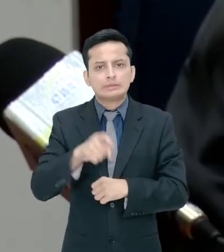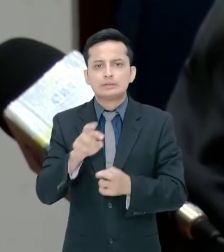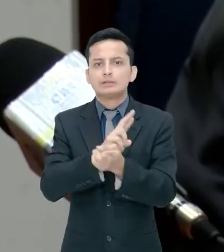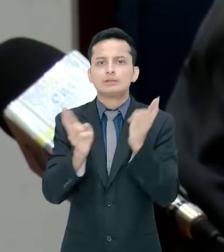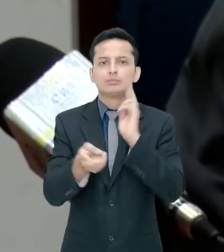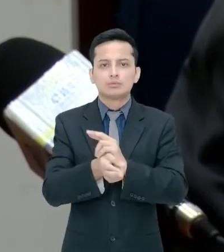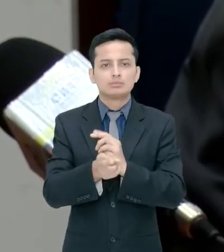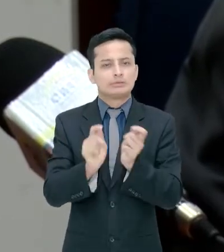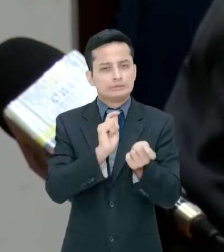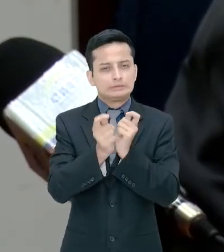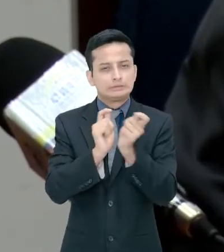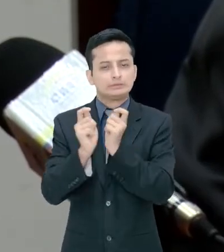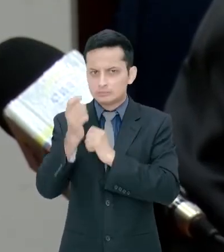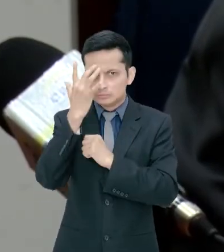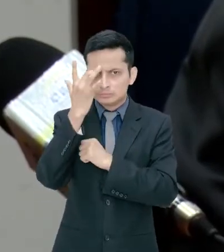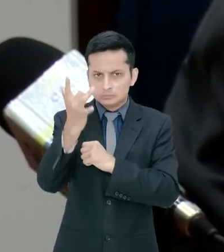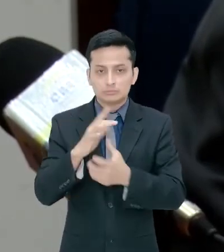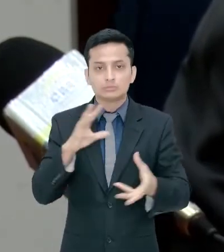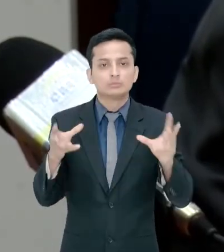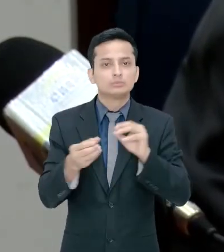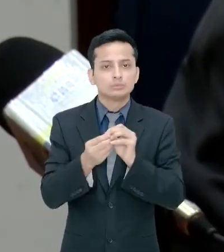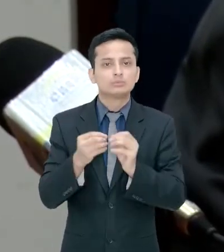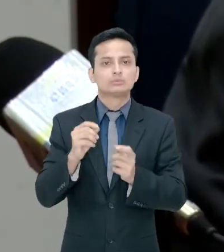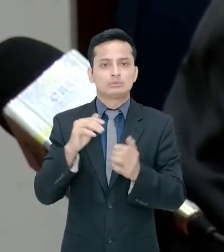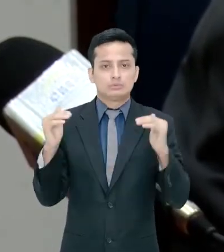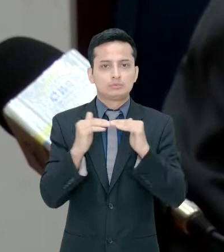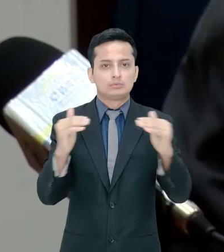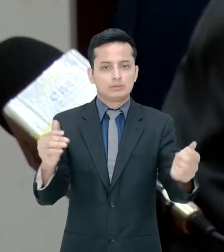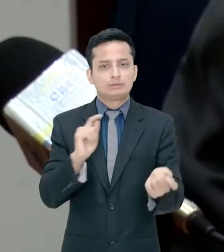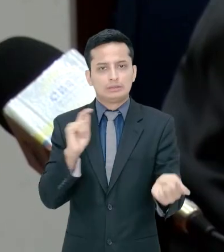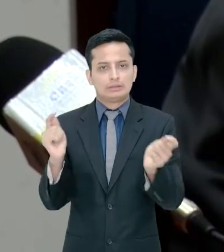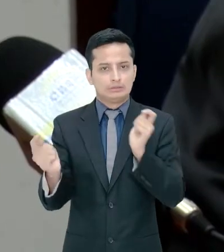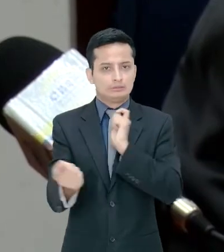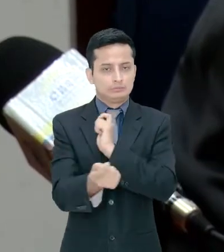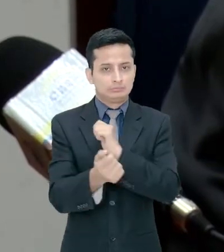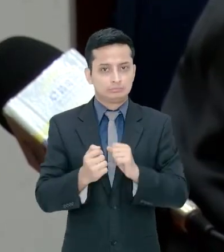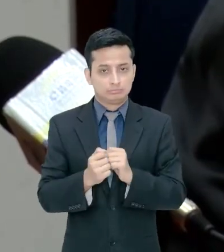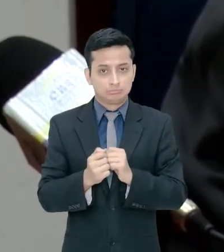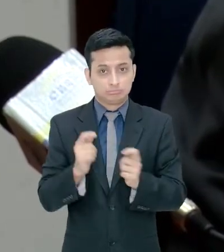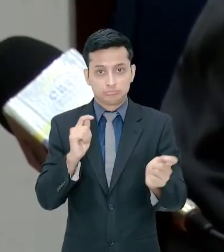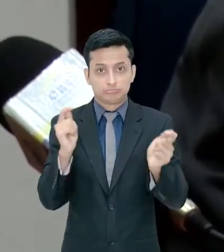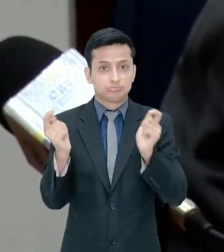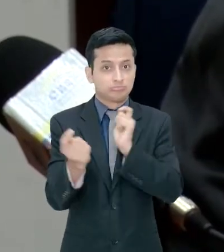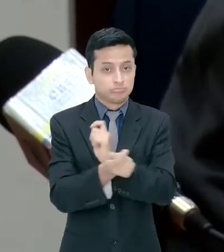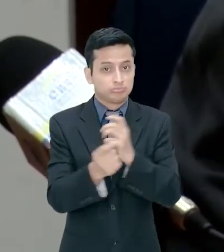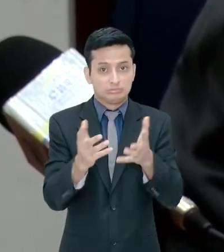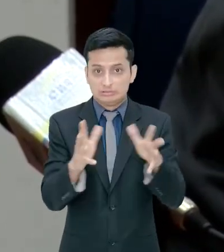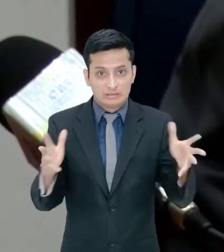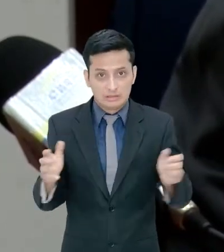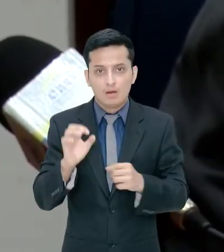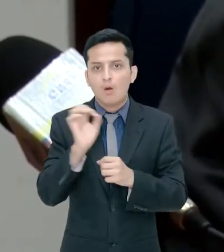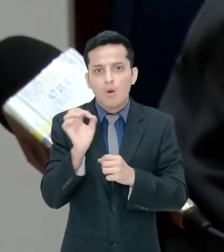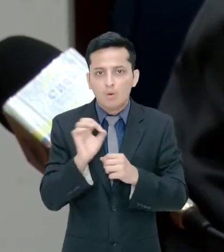el que necesitamos reformas profundas para poder lograr consolidar la transición a la democracia. Si no logramos la transición